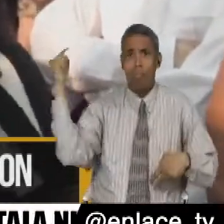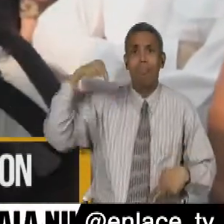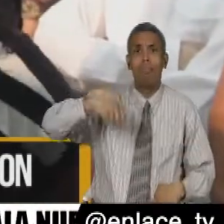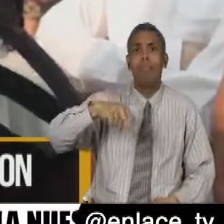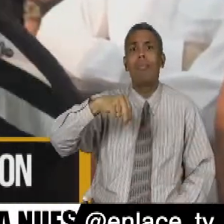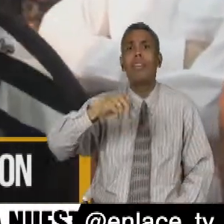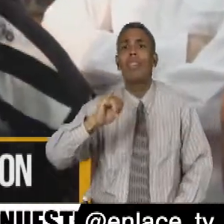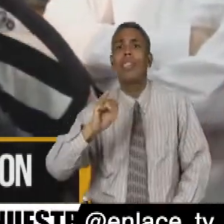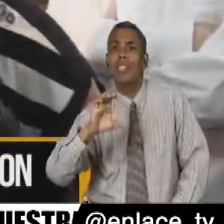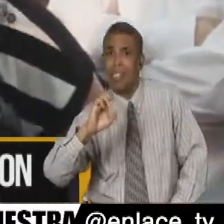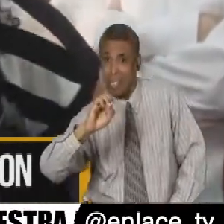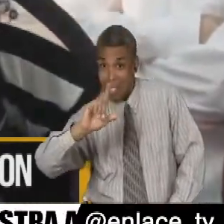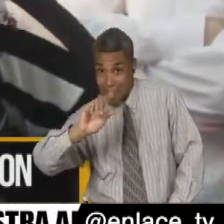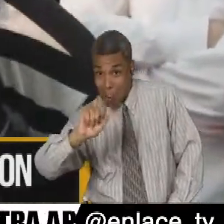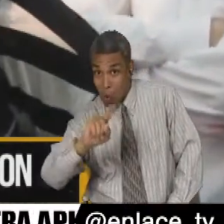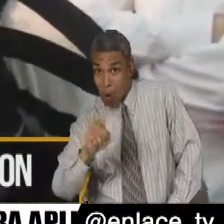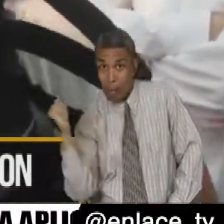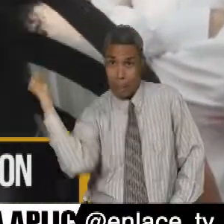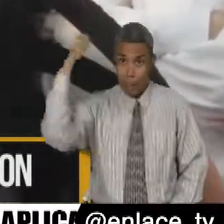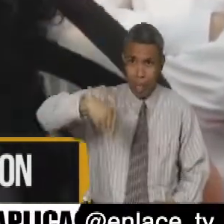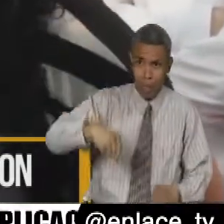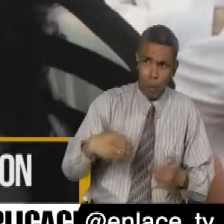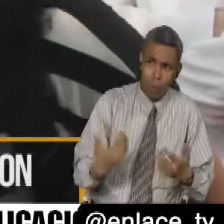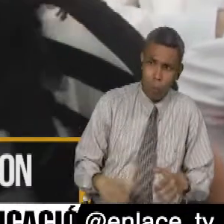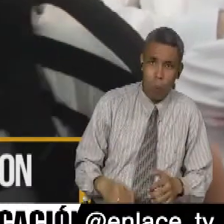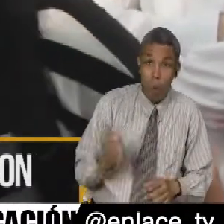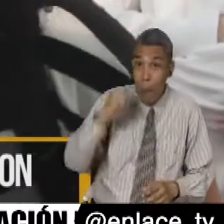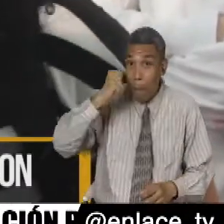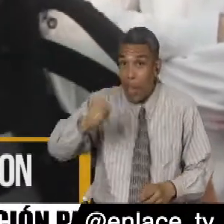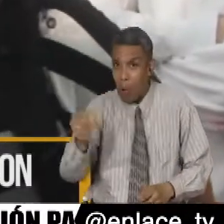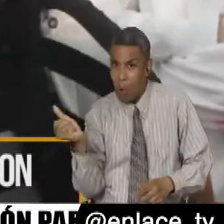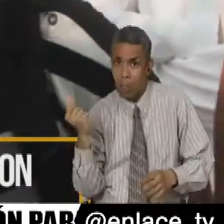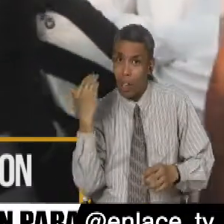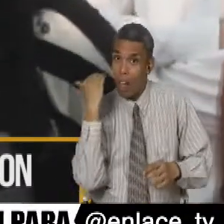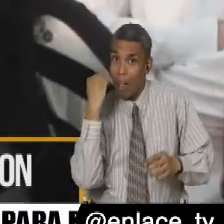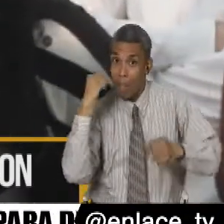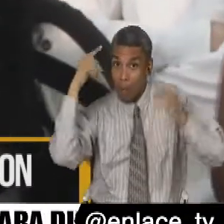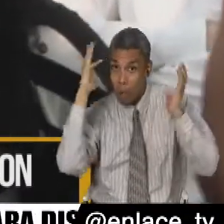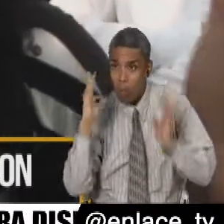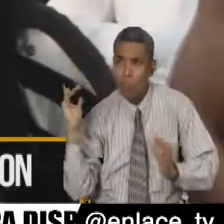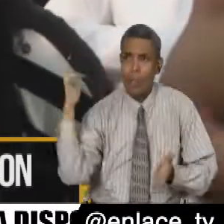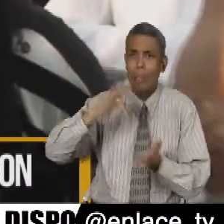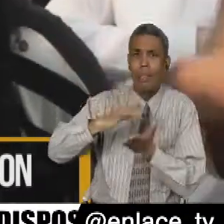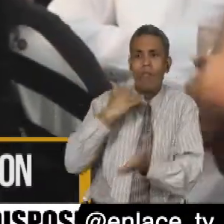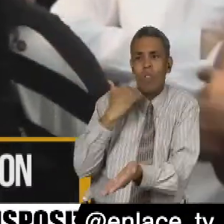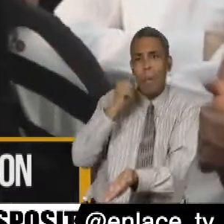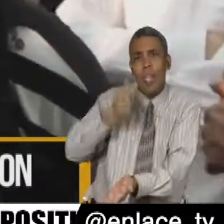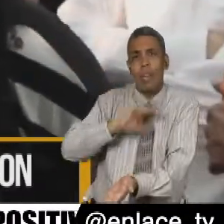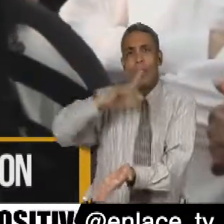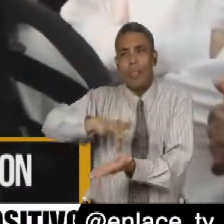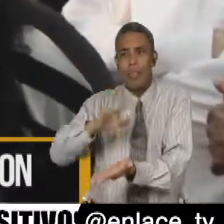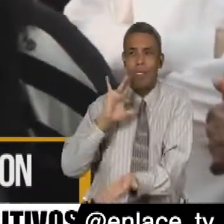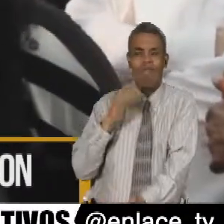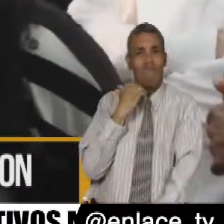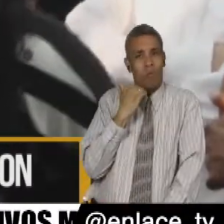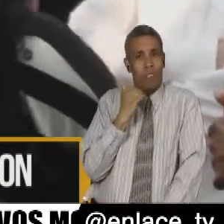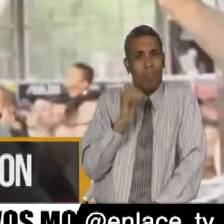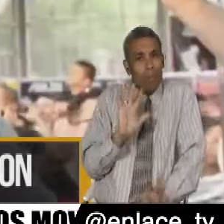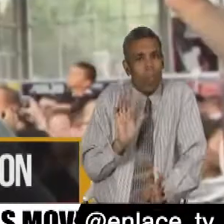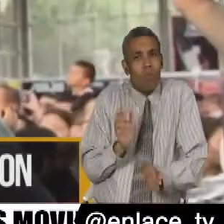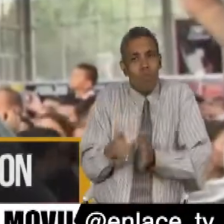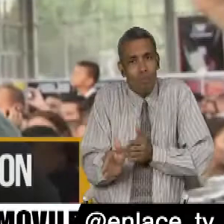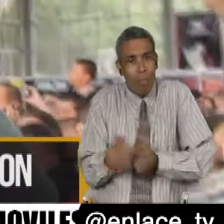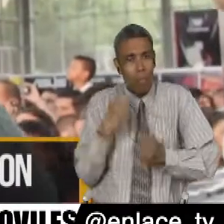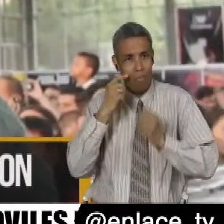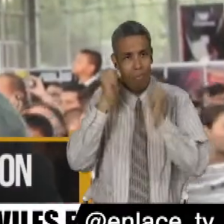pues mejor aun también acá no no sé si vaya a poder venir pero genial no a mí me parece que el evento ha crecido de una manera impresionante